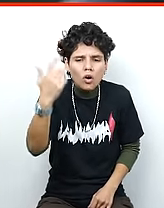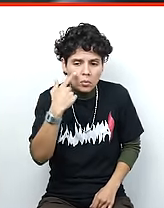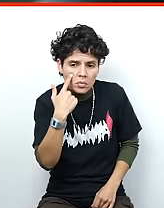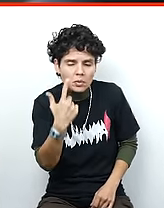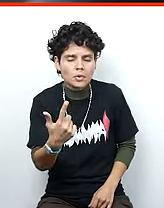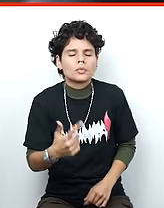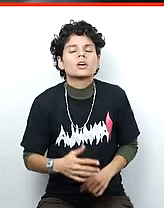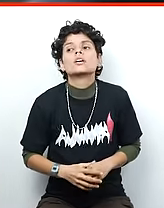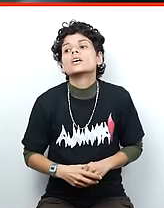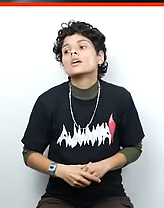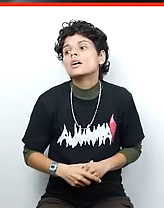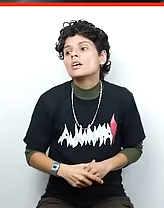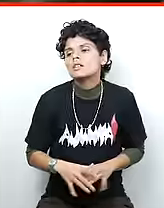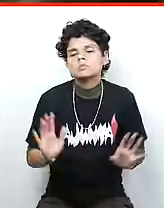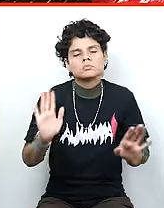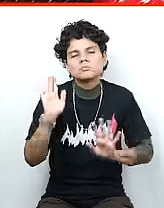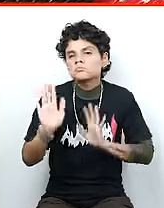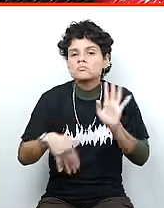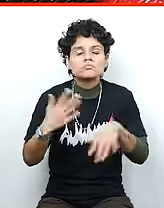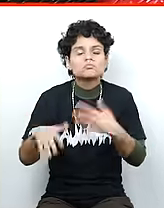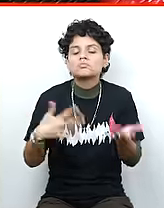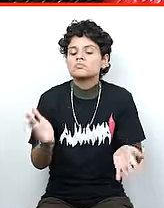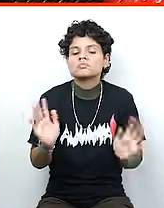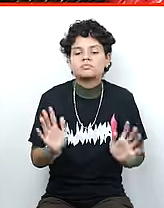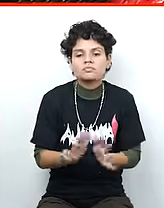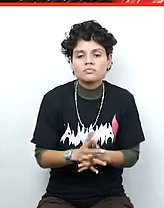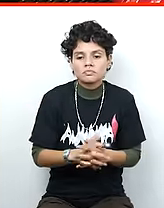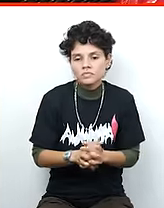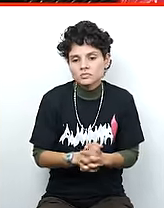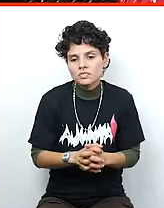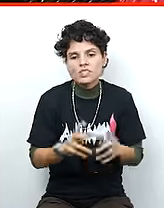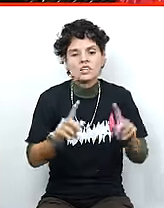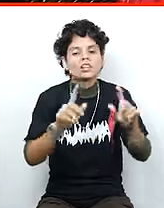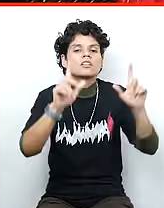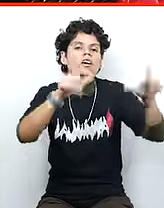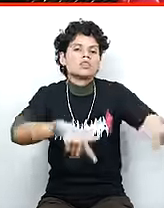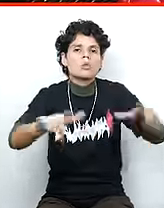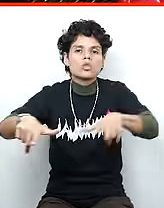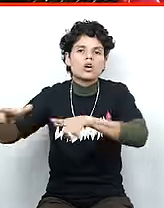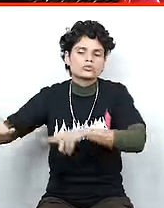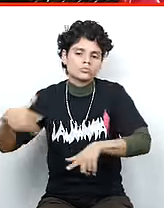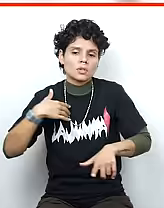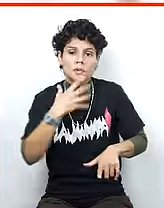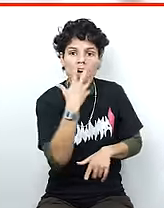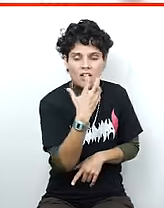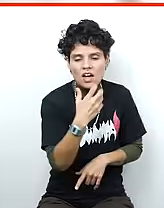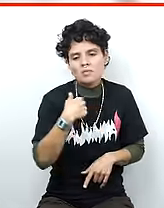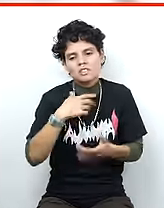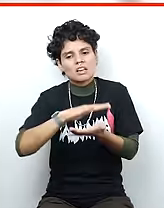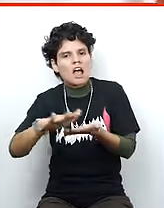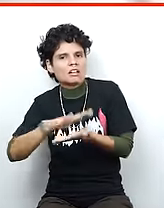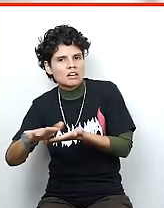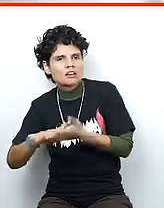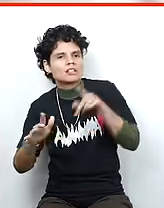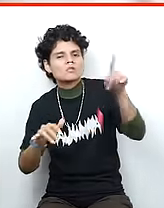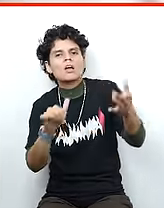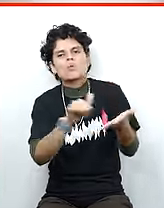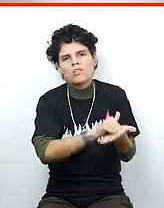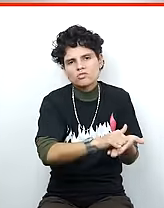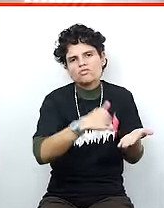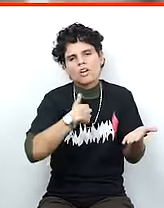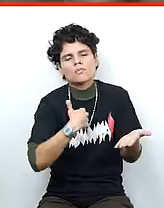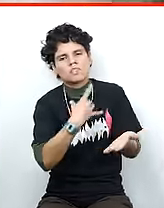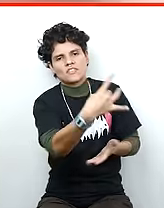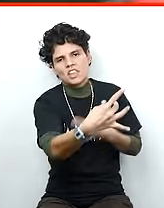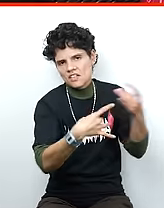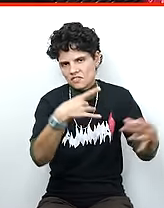güey. Calla como es la guapo, que un día X me invitan, yo ya los estudios para mí ya eran todos gratis, ya la mayoría ya me conocían allá en Nueva York,